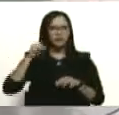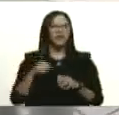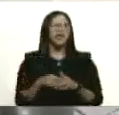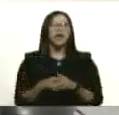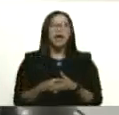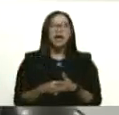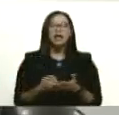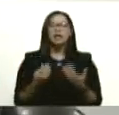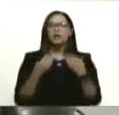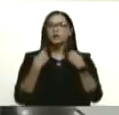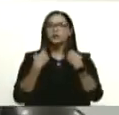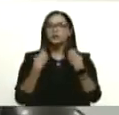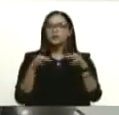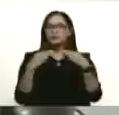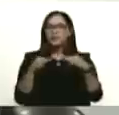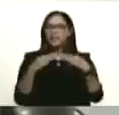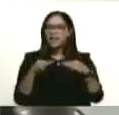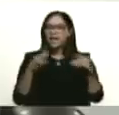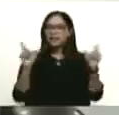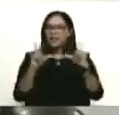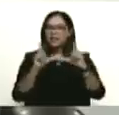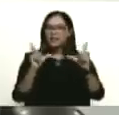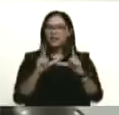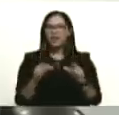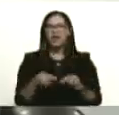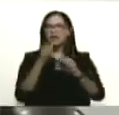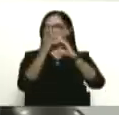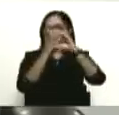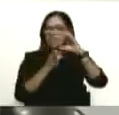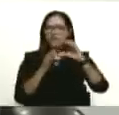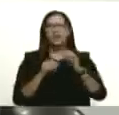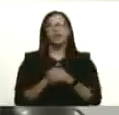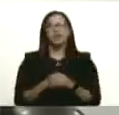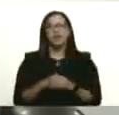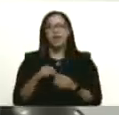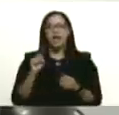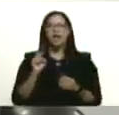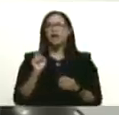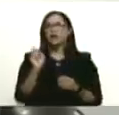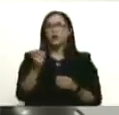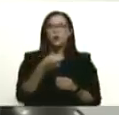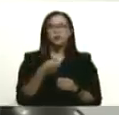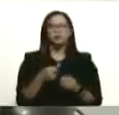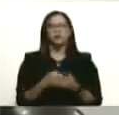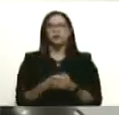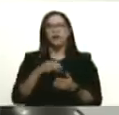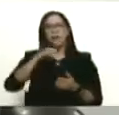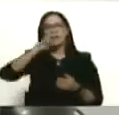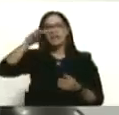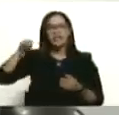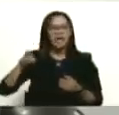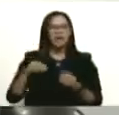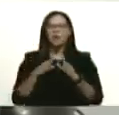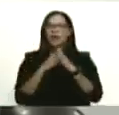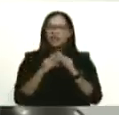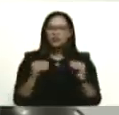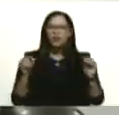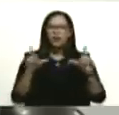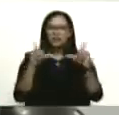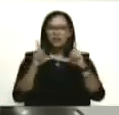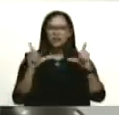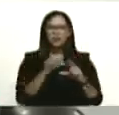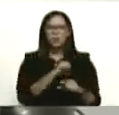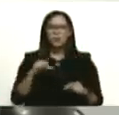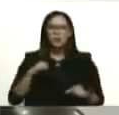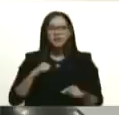que a los medios de comunicación? ¿Qué mensaje les deja a Televen, a Globovisión, a Venevisión, a Meridiano, a todos estos medios de comunicación que fueron